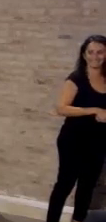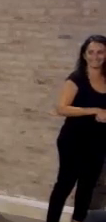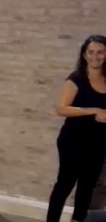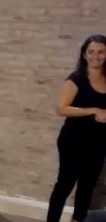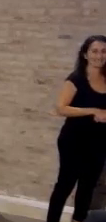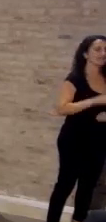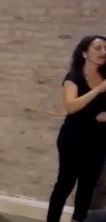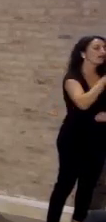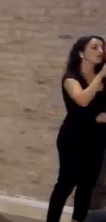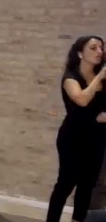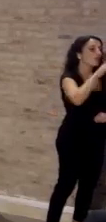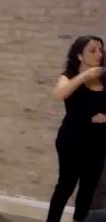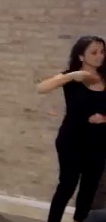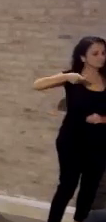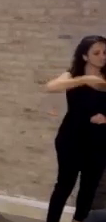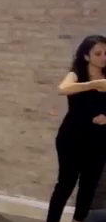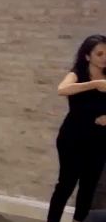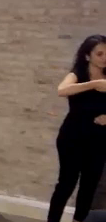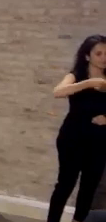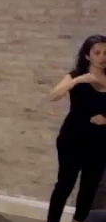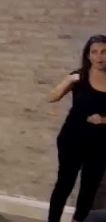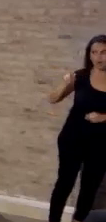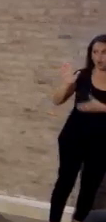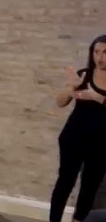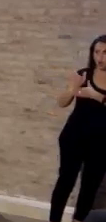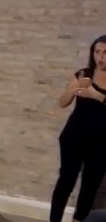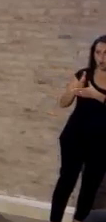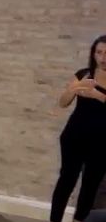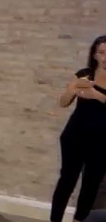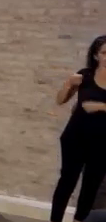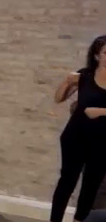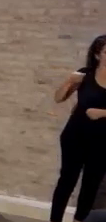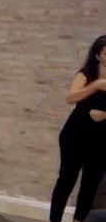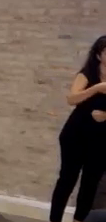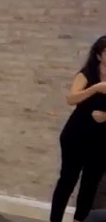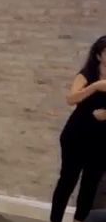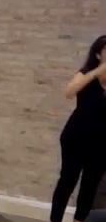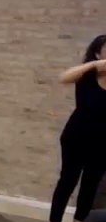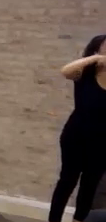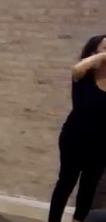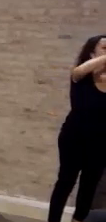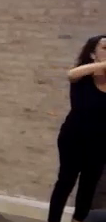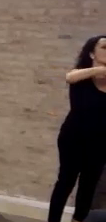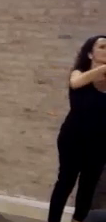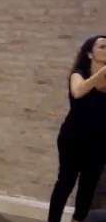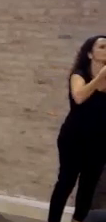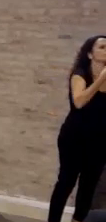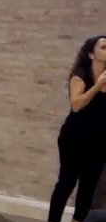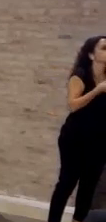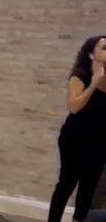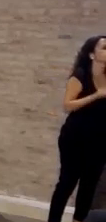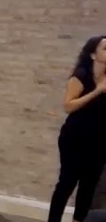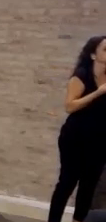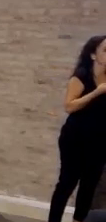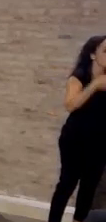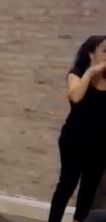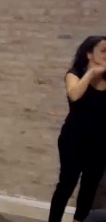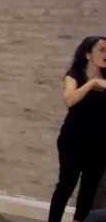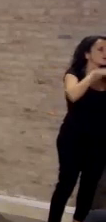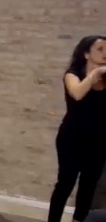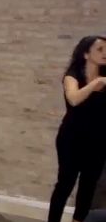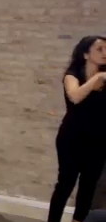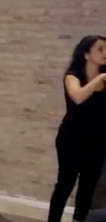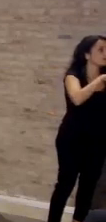mató quién La mató el novio ah y la familia Qué hizo entonces una